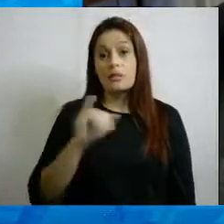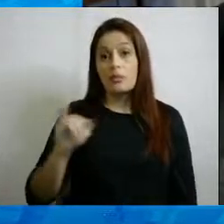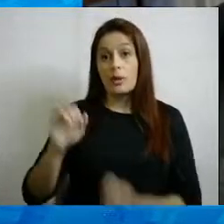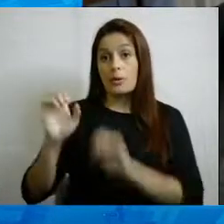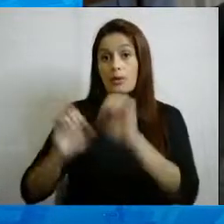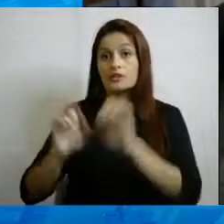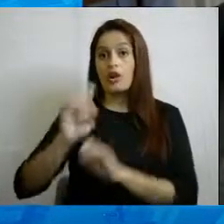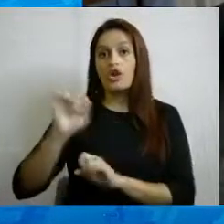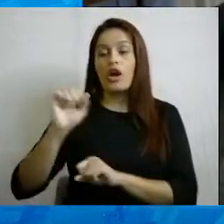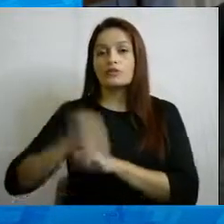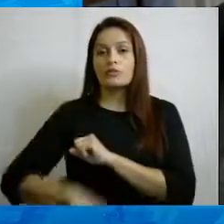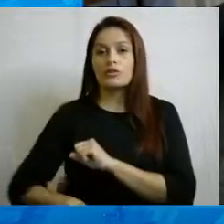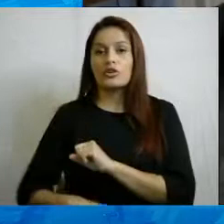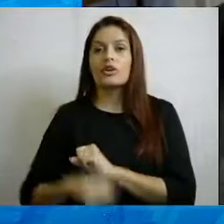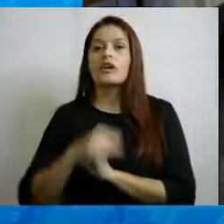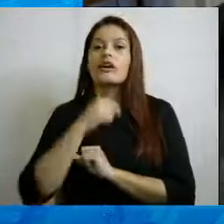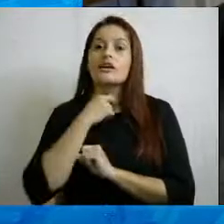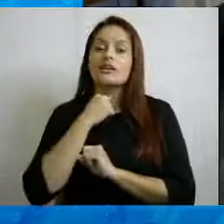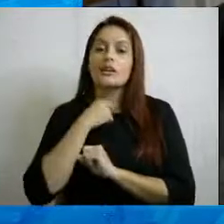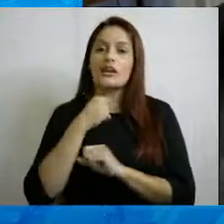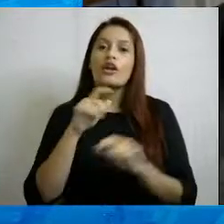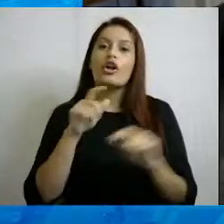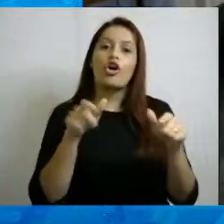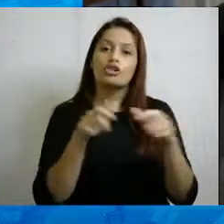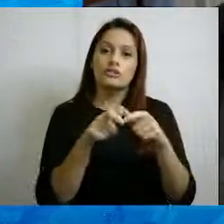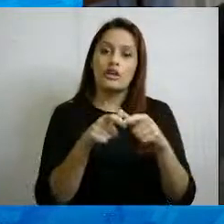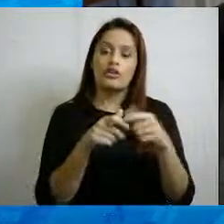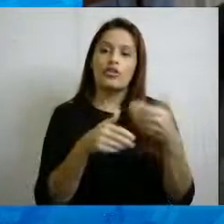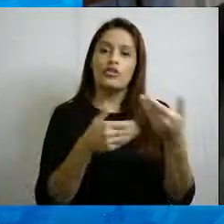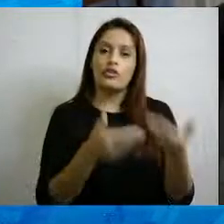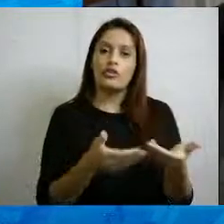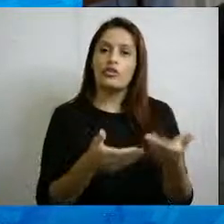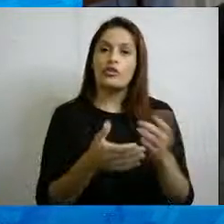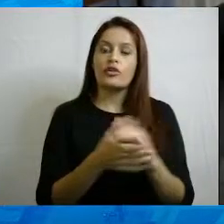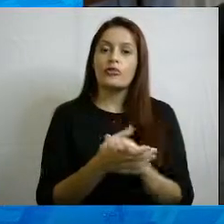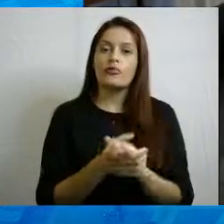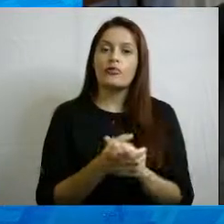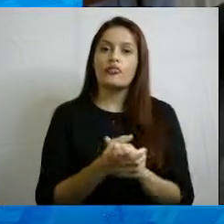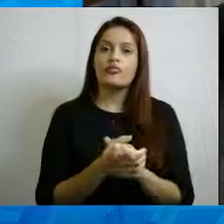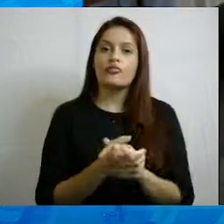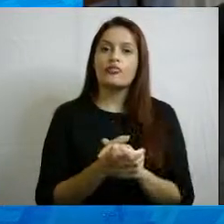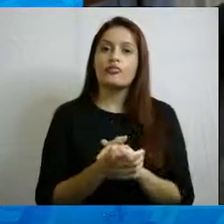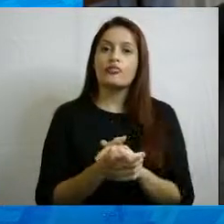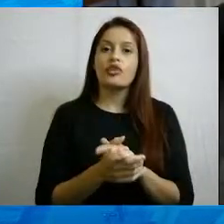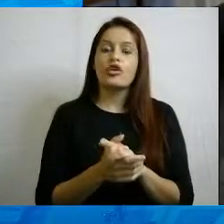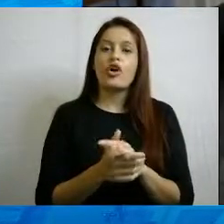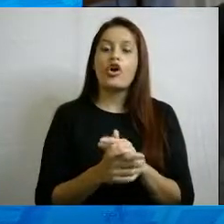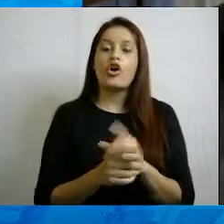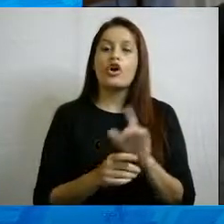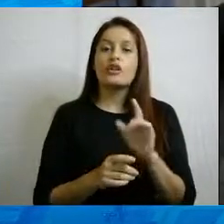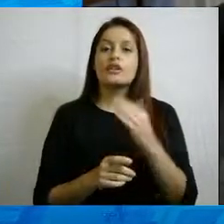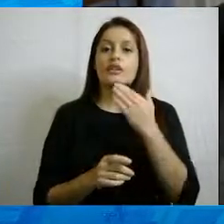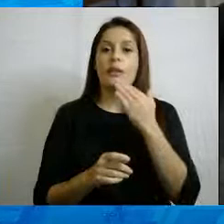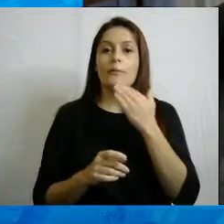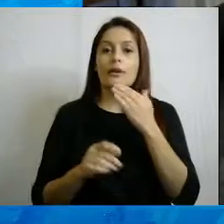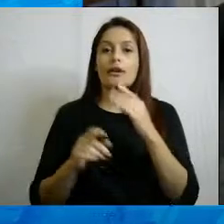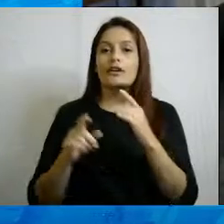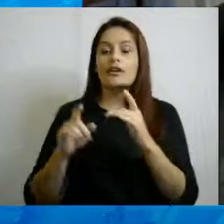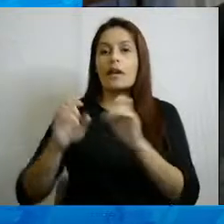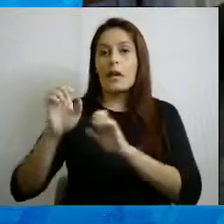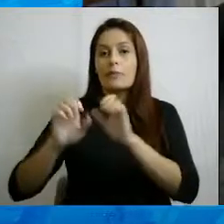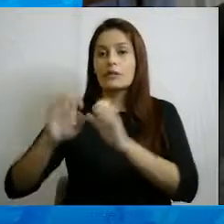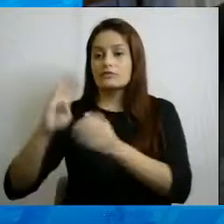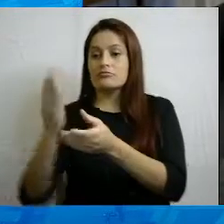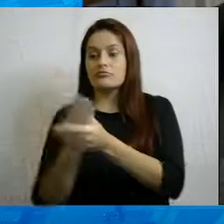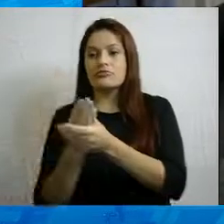pasó, iba a ser propuesta en el Consejo, dado que no fue arbitrario el descuento, sino que también la empresa juntó distintos